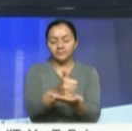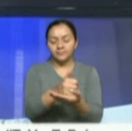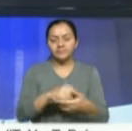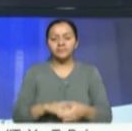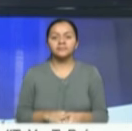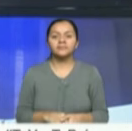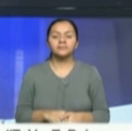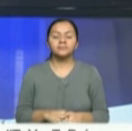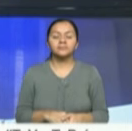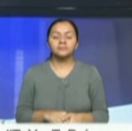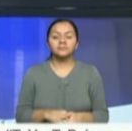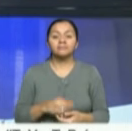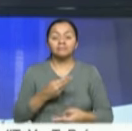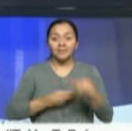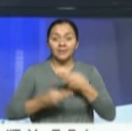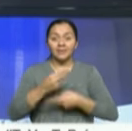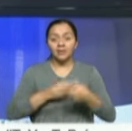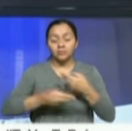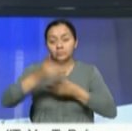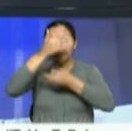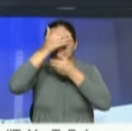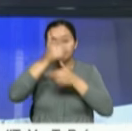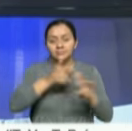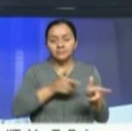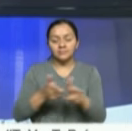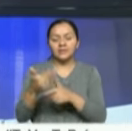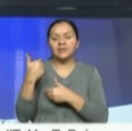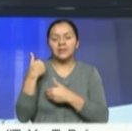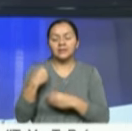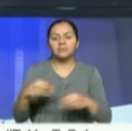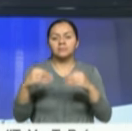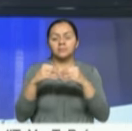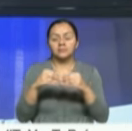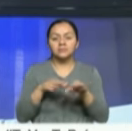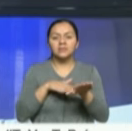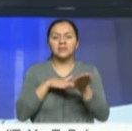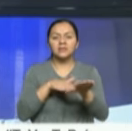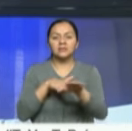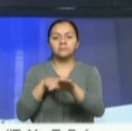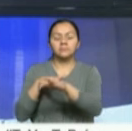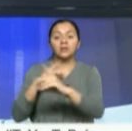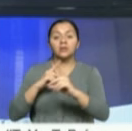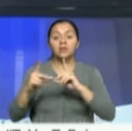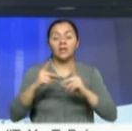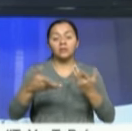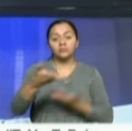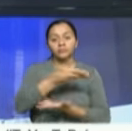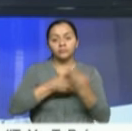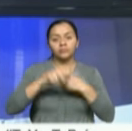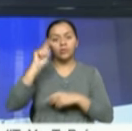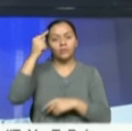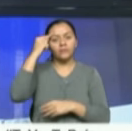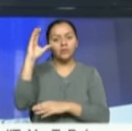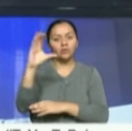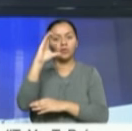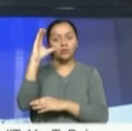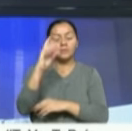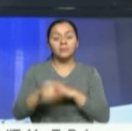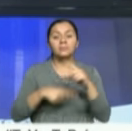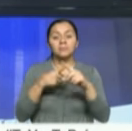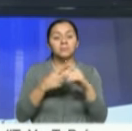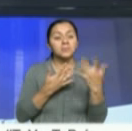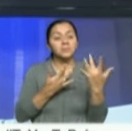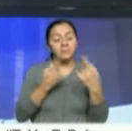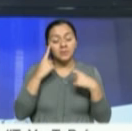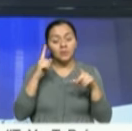Iván Márquez, jefe negociador de las FARC, manifestó que existe un amplio respaldo a los diálogos con el gobierno colombiano y esperan